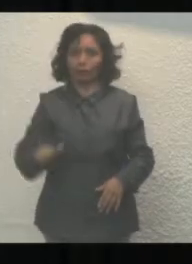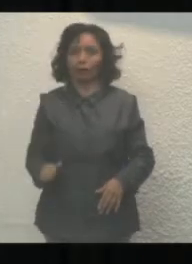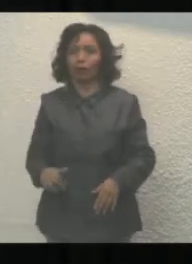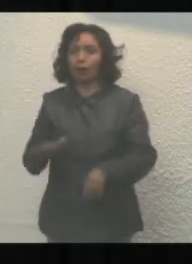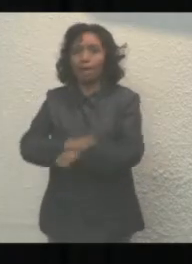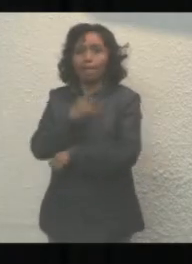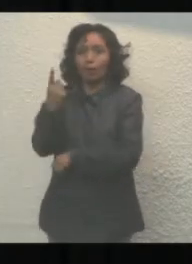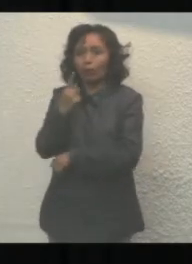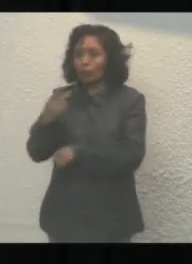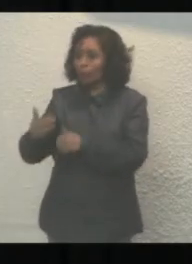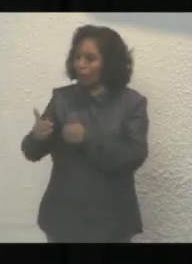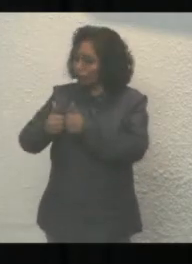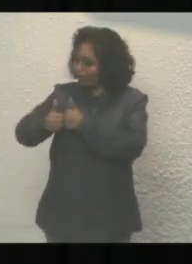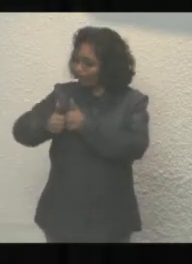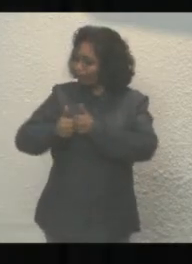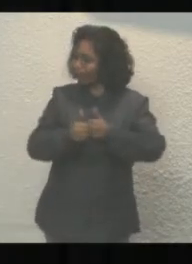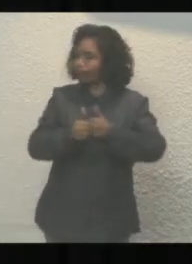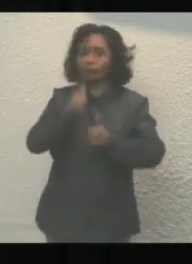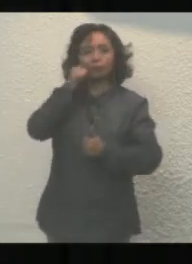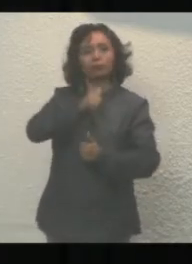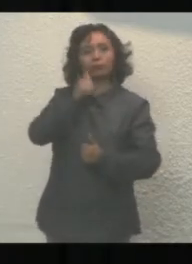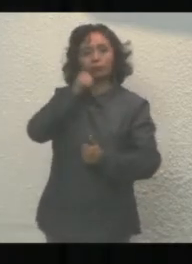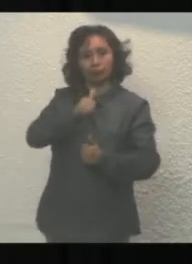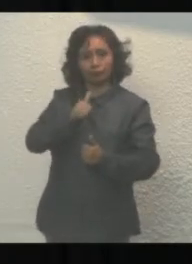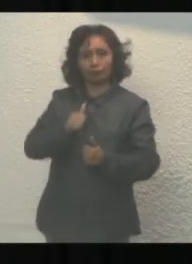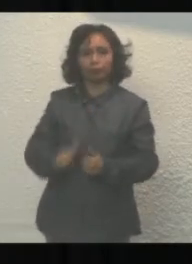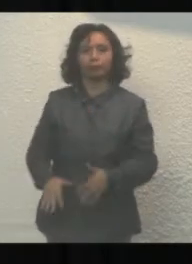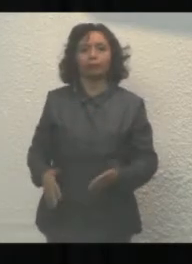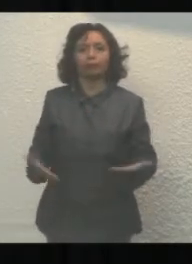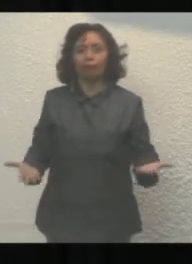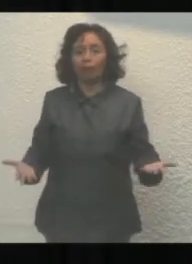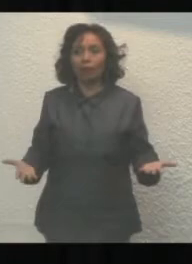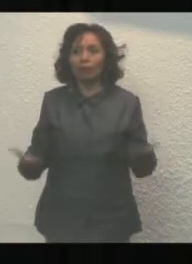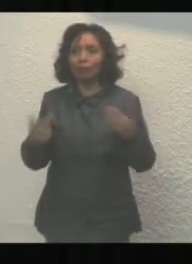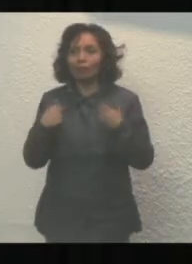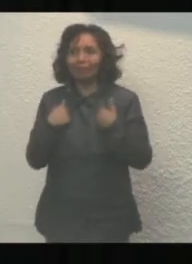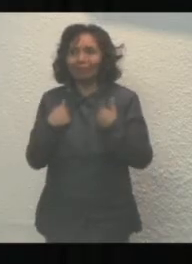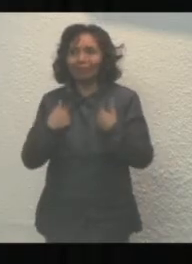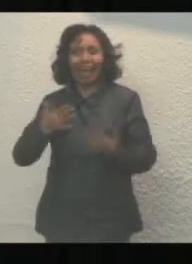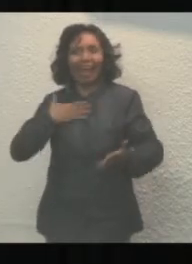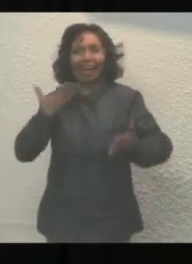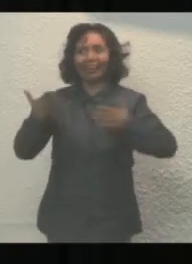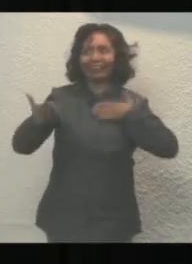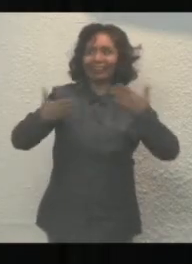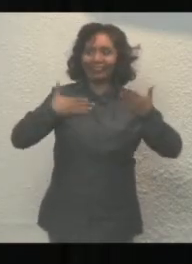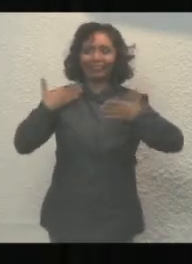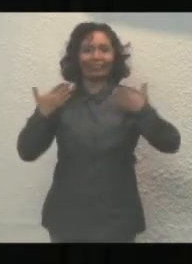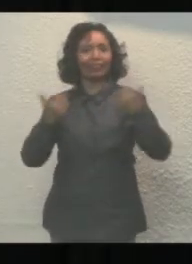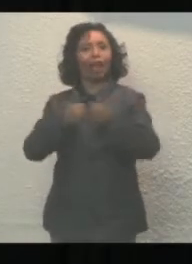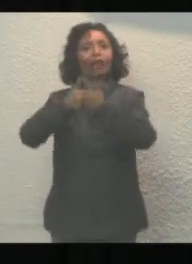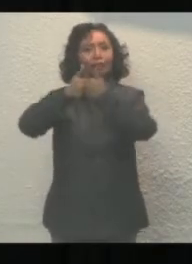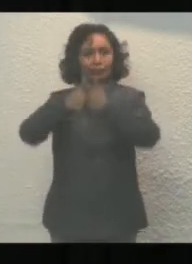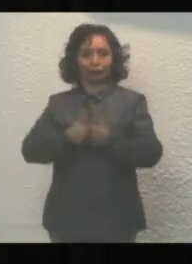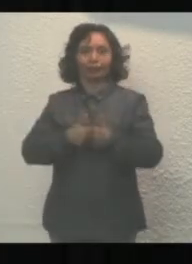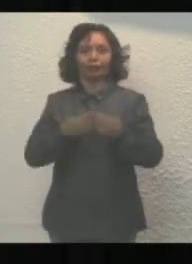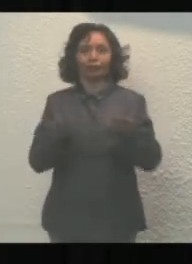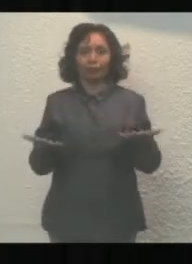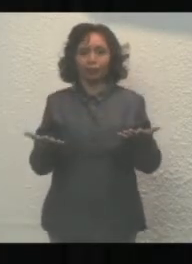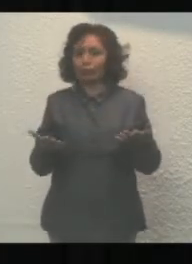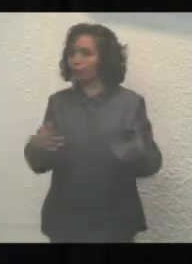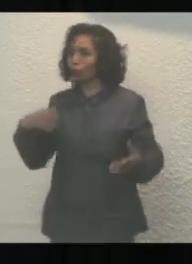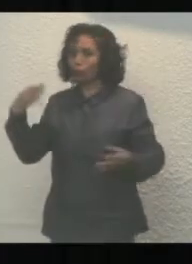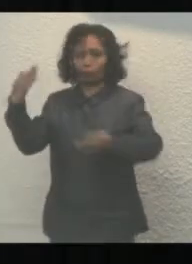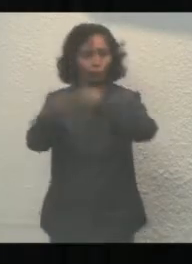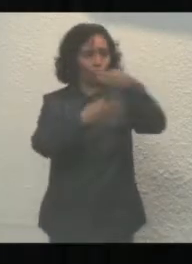porque ha estado conmigo. Es una alegría estar aquí con